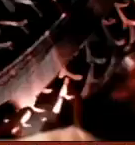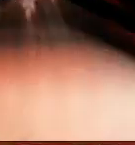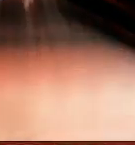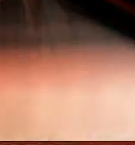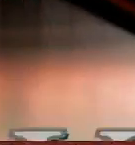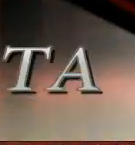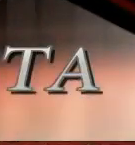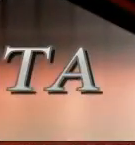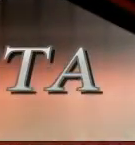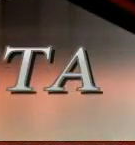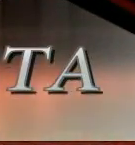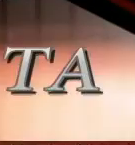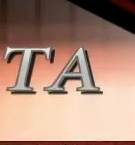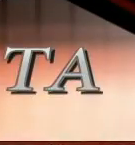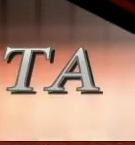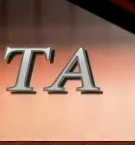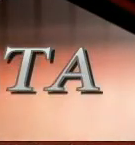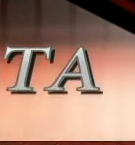al Estudio de México al Día.